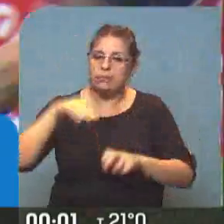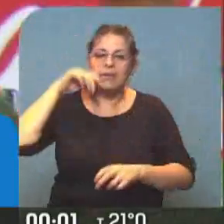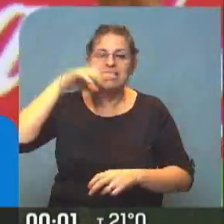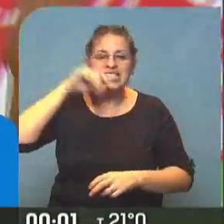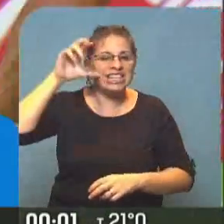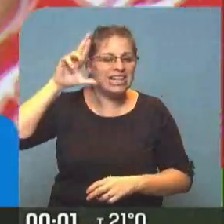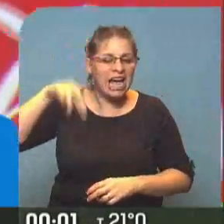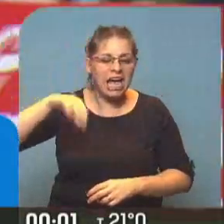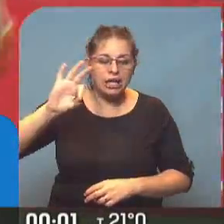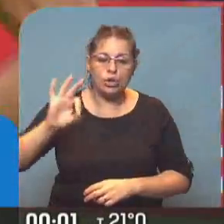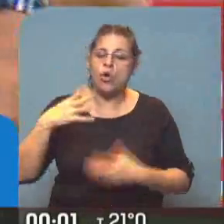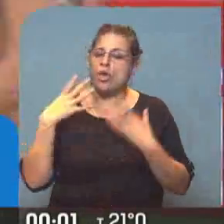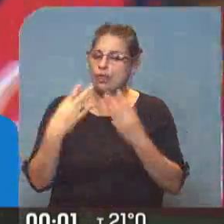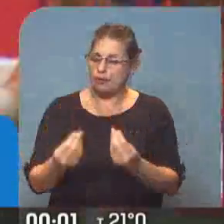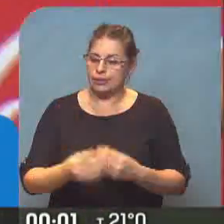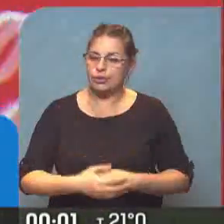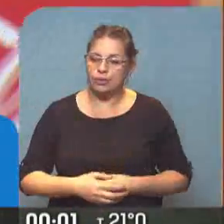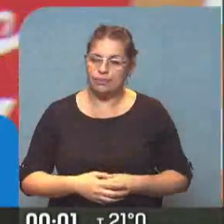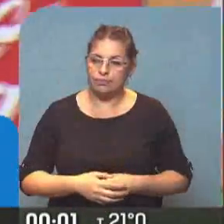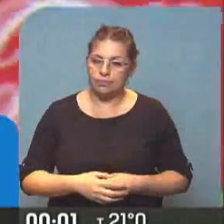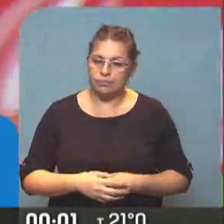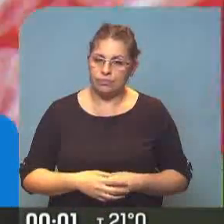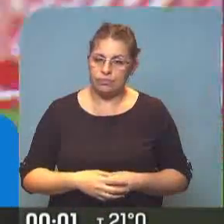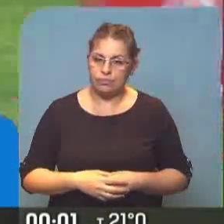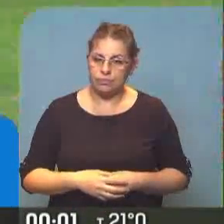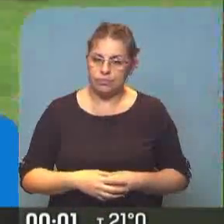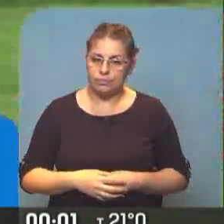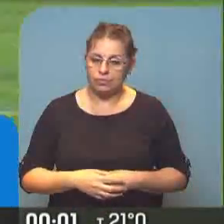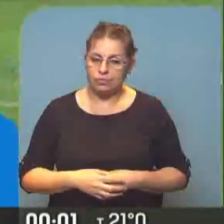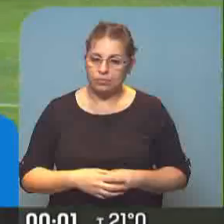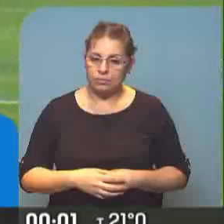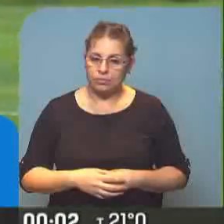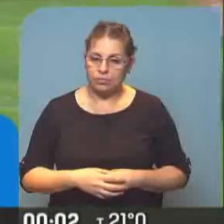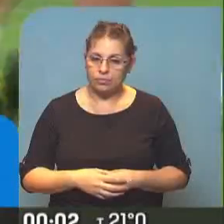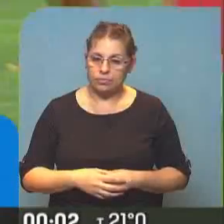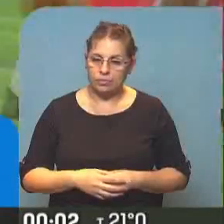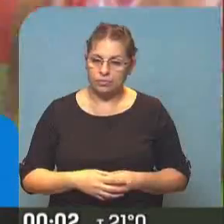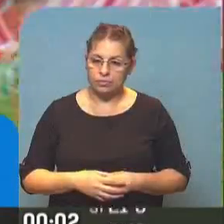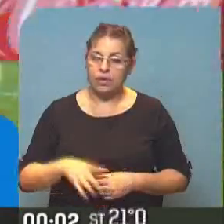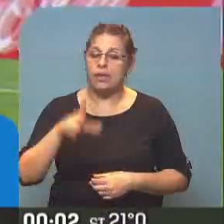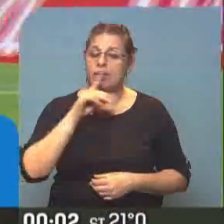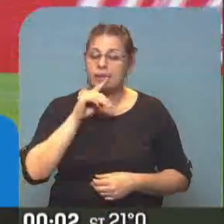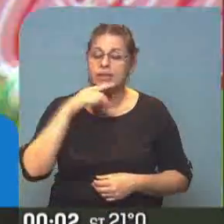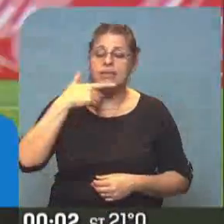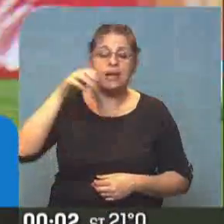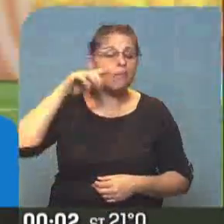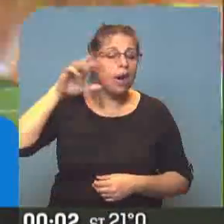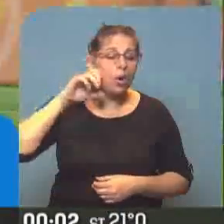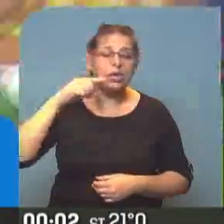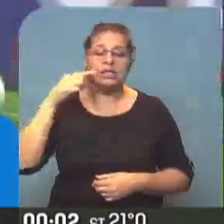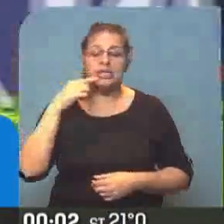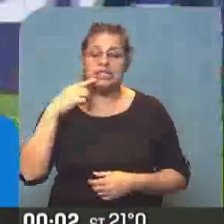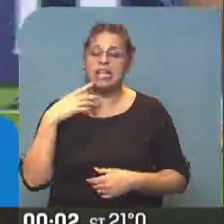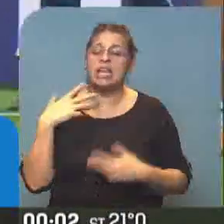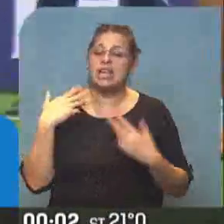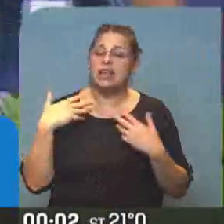Mascherano. El defensor, así como lo nombra justamente el técnico Sampaoli, no como